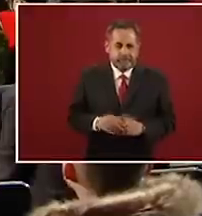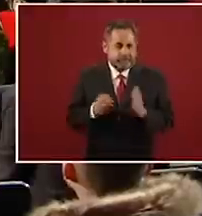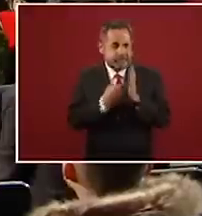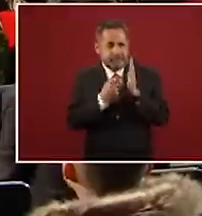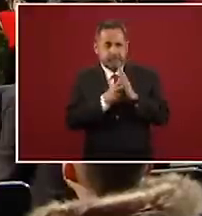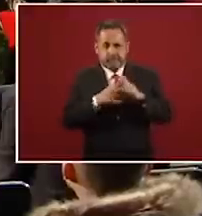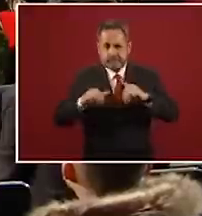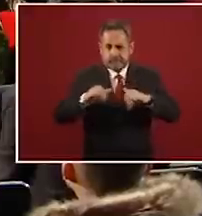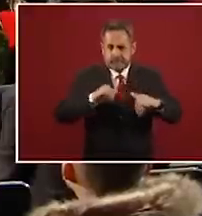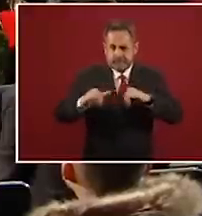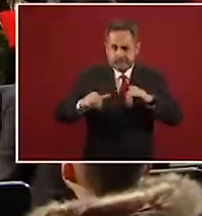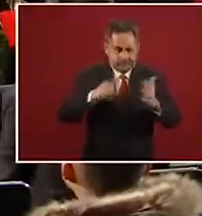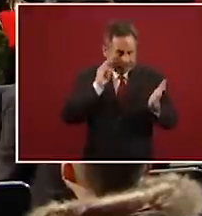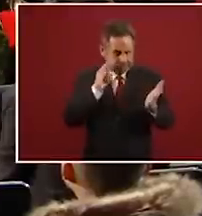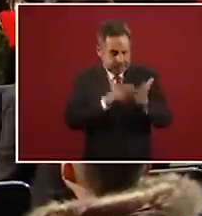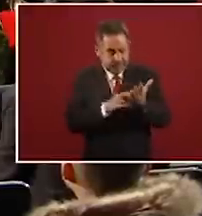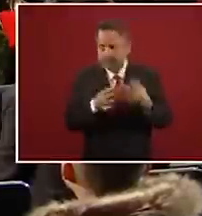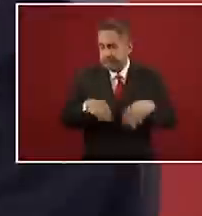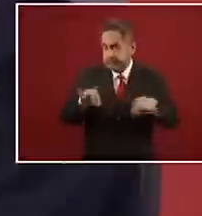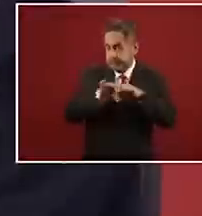mapa es muy importante.